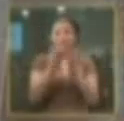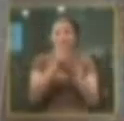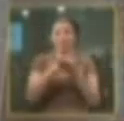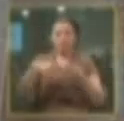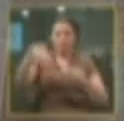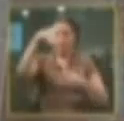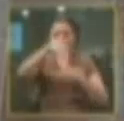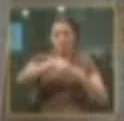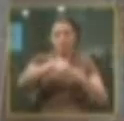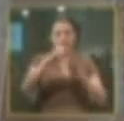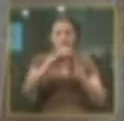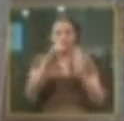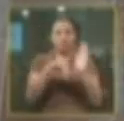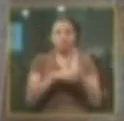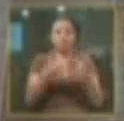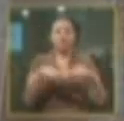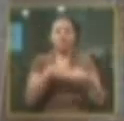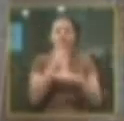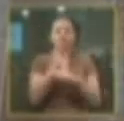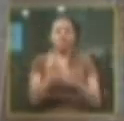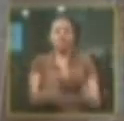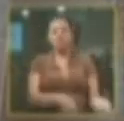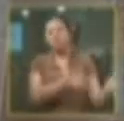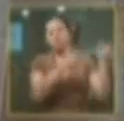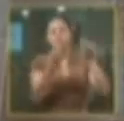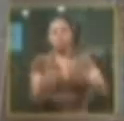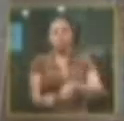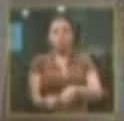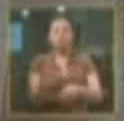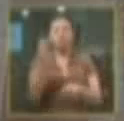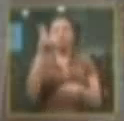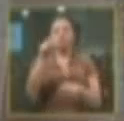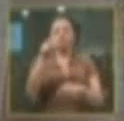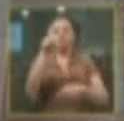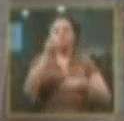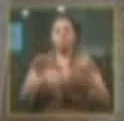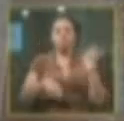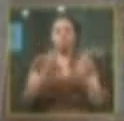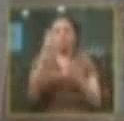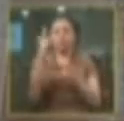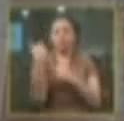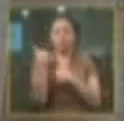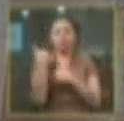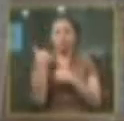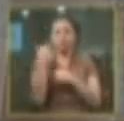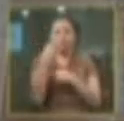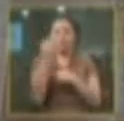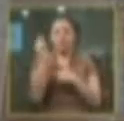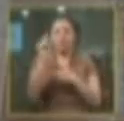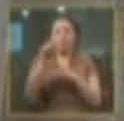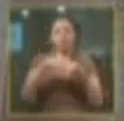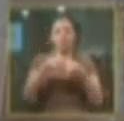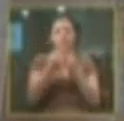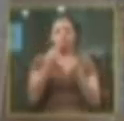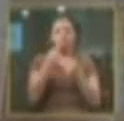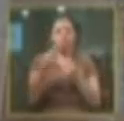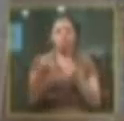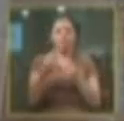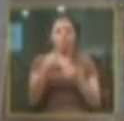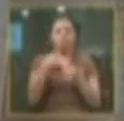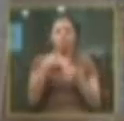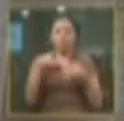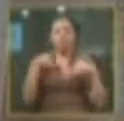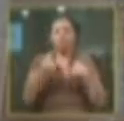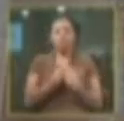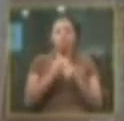de la Constitución, que es el régimen de transición, no podemos ser responsables. Y ahí sí, como les dije, venciendo el cansancio,